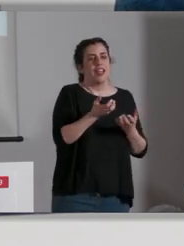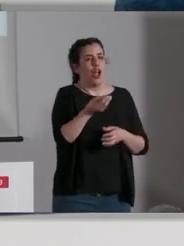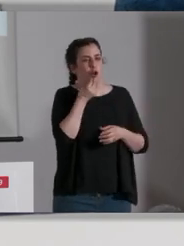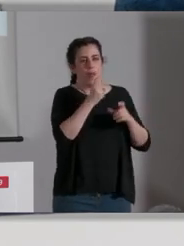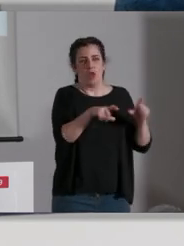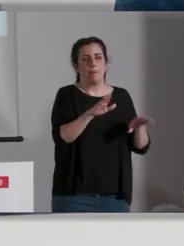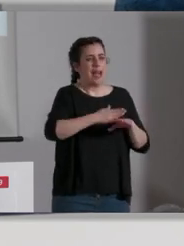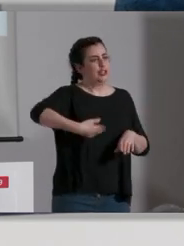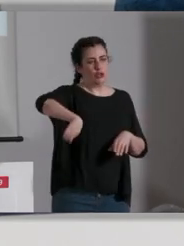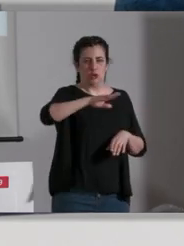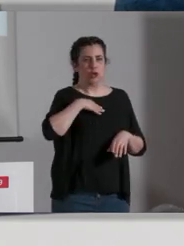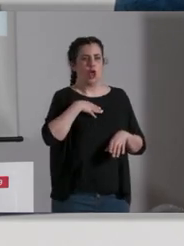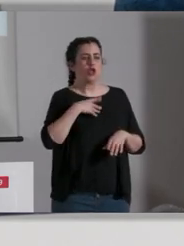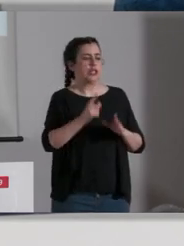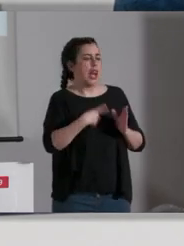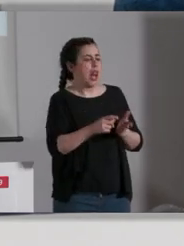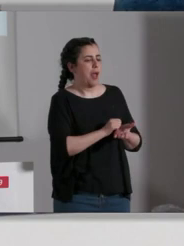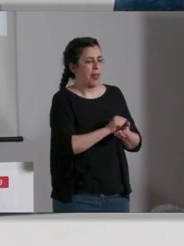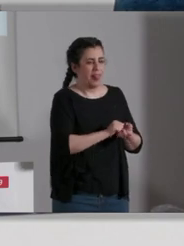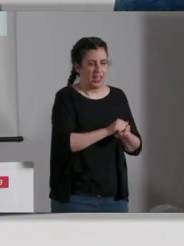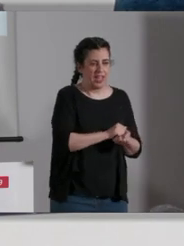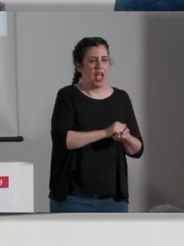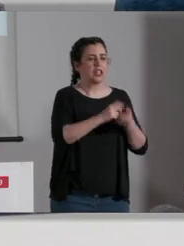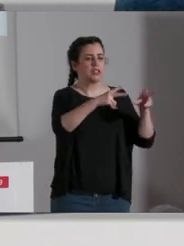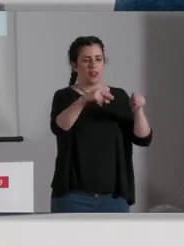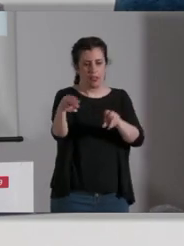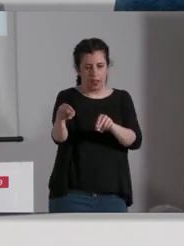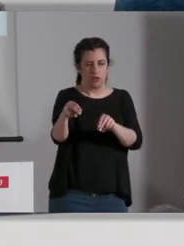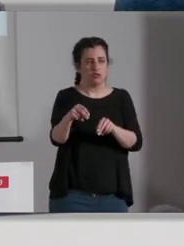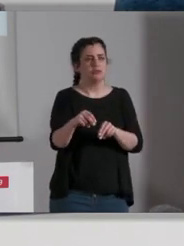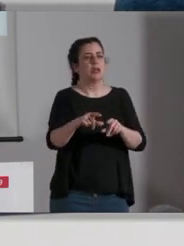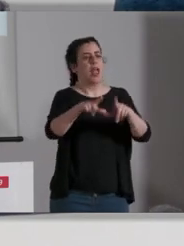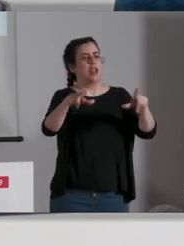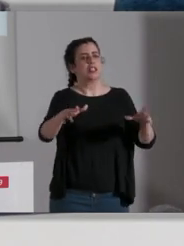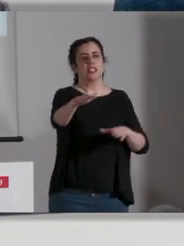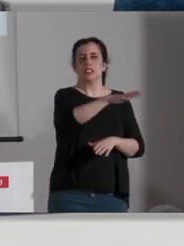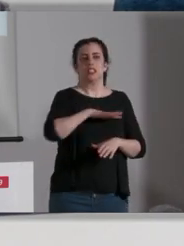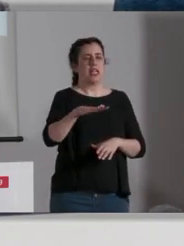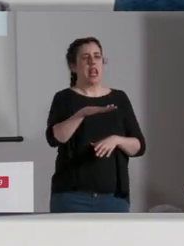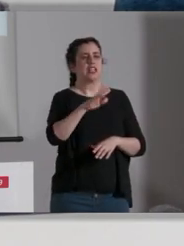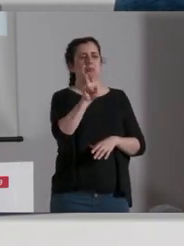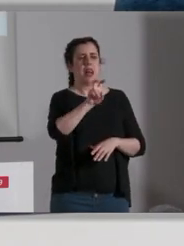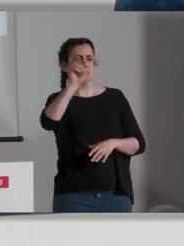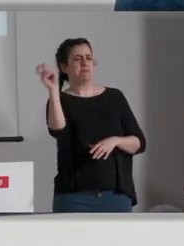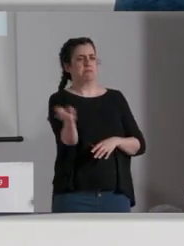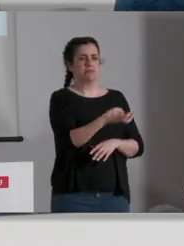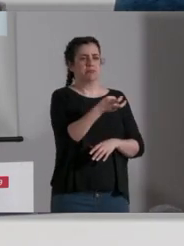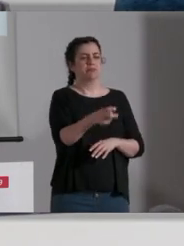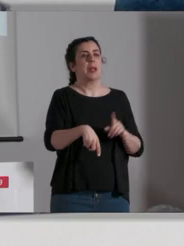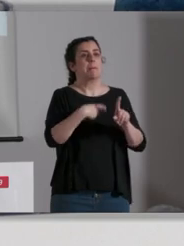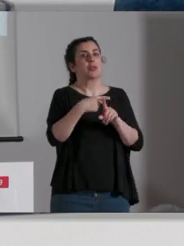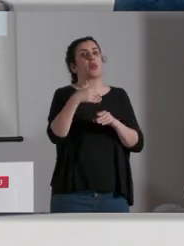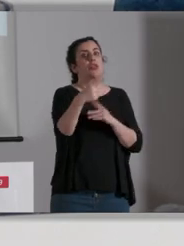lavandería, tendedero, salas de reuniones polivalentes, habitaciones para cuidadoras profesionales cuando las